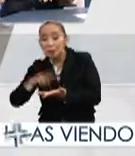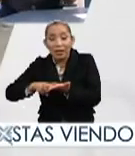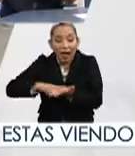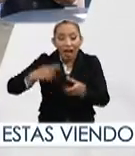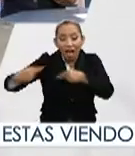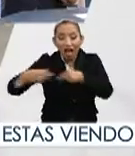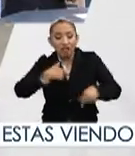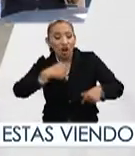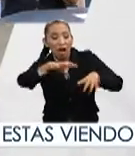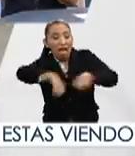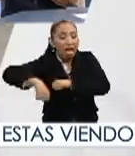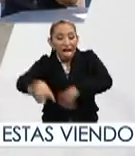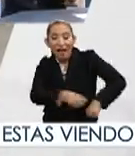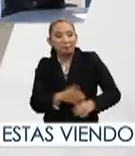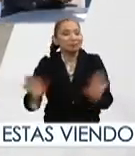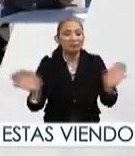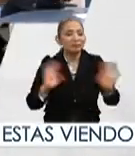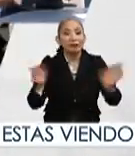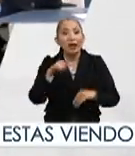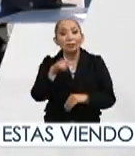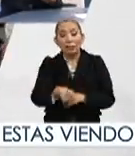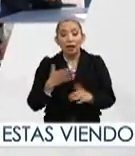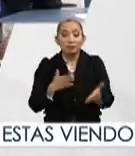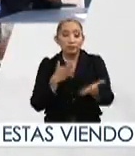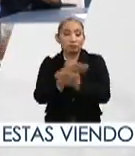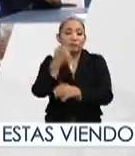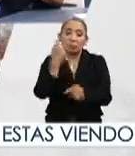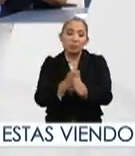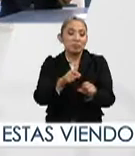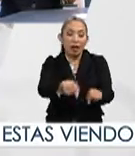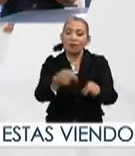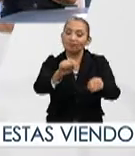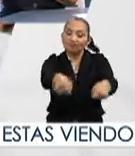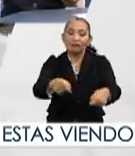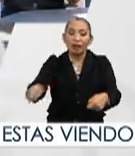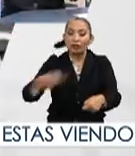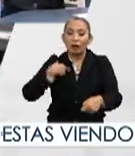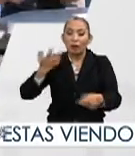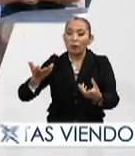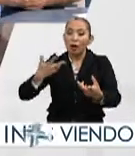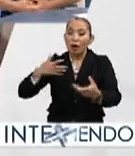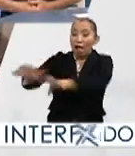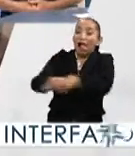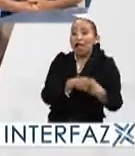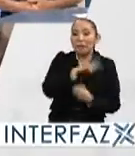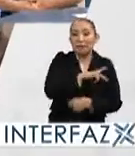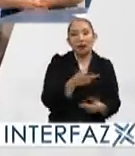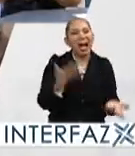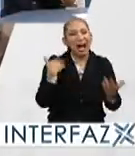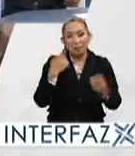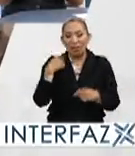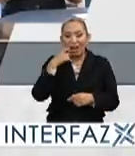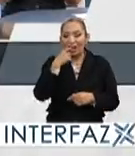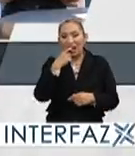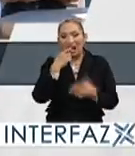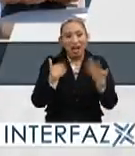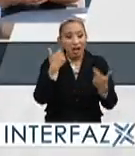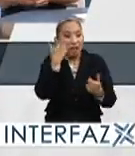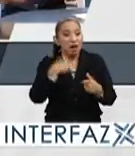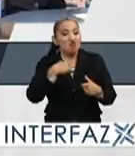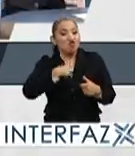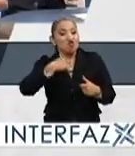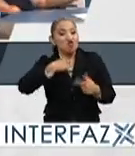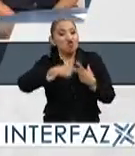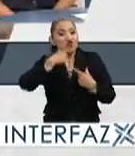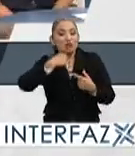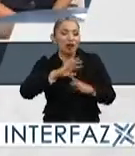pido. No, hoy en día si el ERUM llega antes, pues que el ERUM se lleve el paciente y no nos los vamos Antes había mucho celo, todo lo queríamos hacer